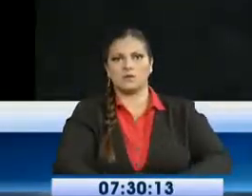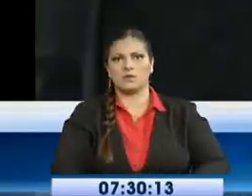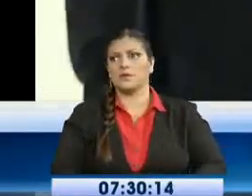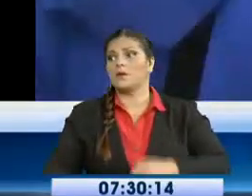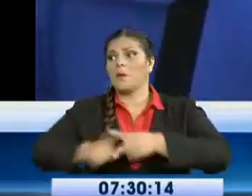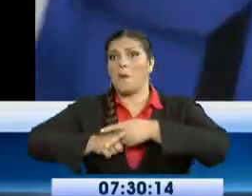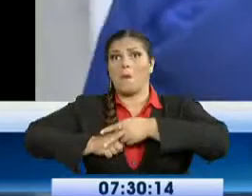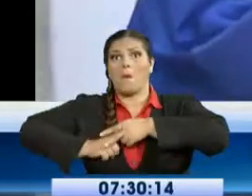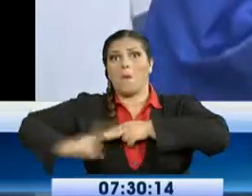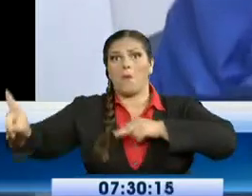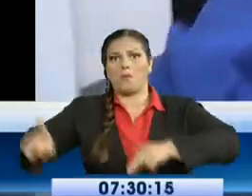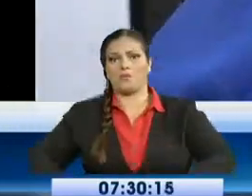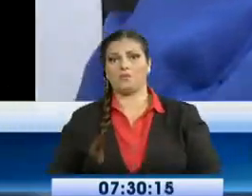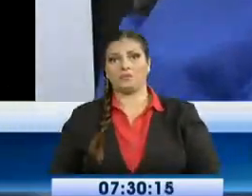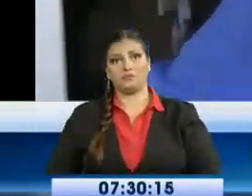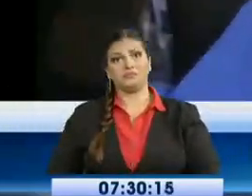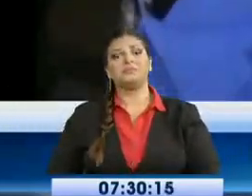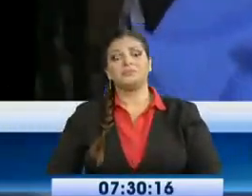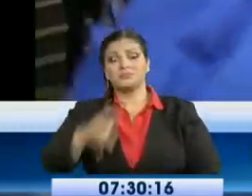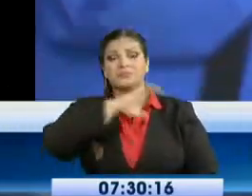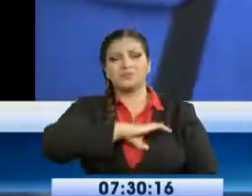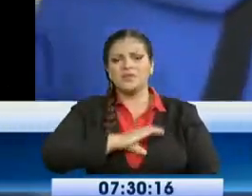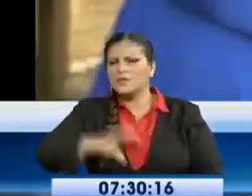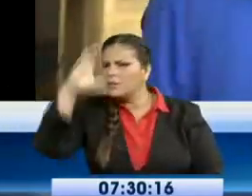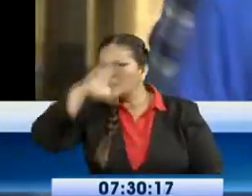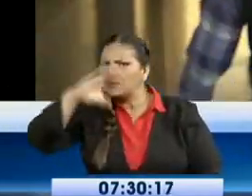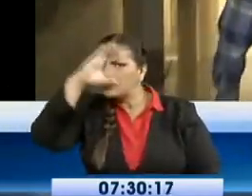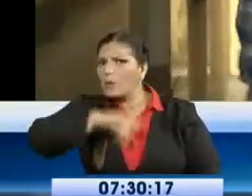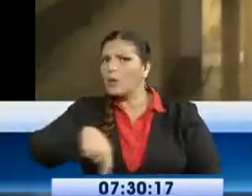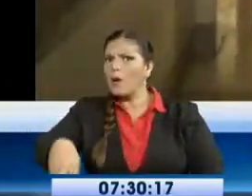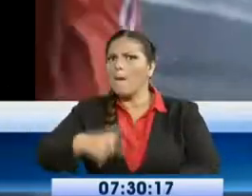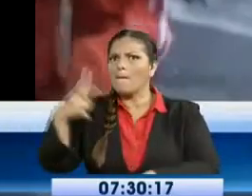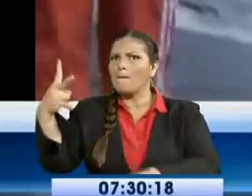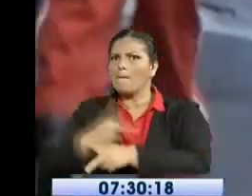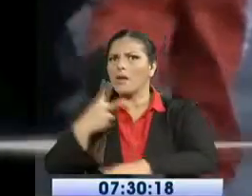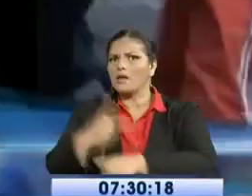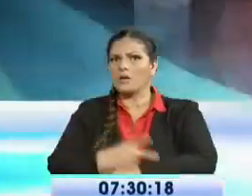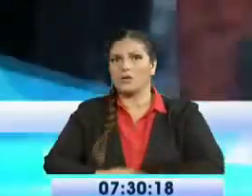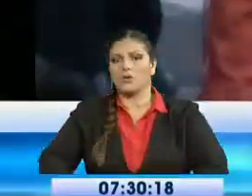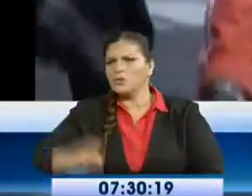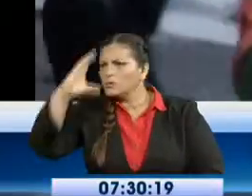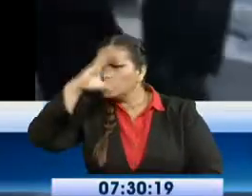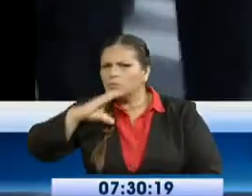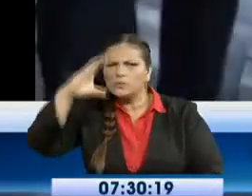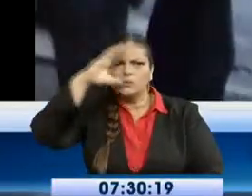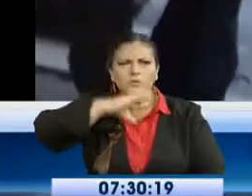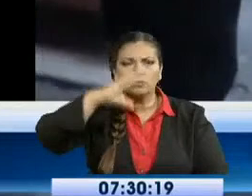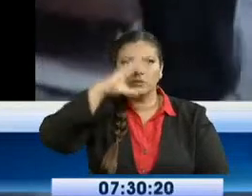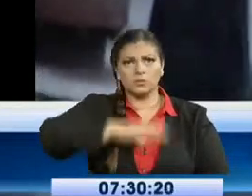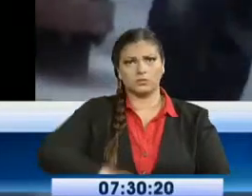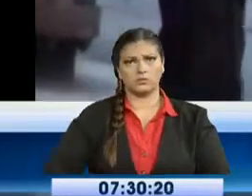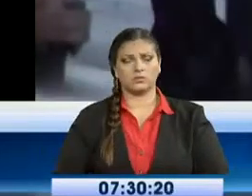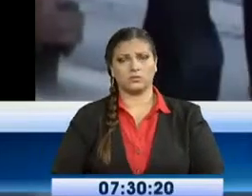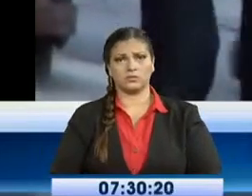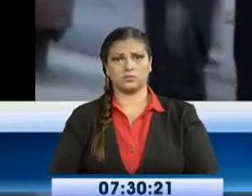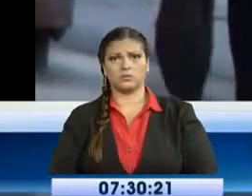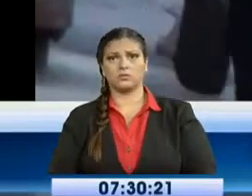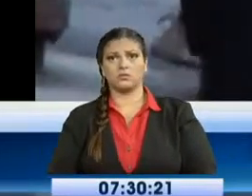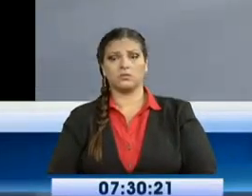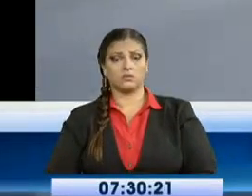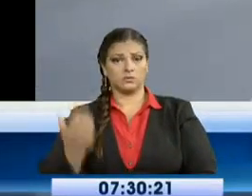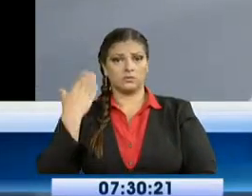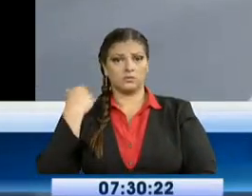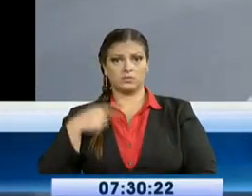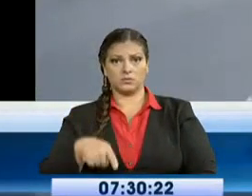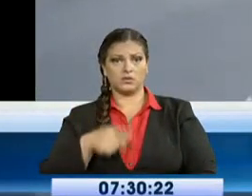la lista de los más buscados de Chimborazo. Esqueleto de sangre se llevó a efecto frente a sus tres hijos.